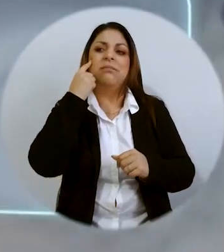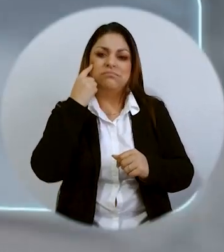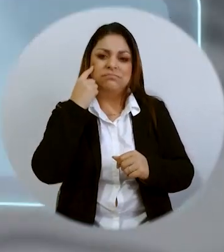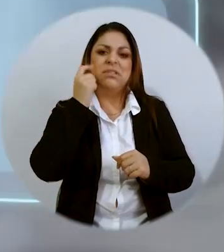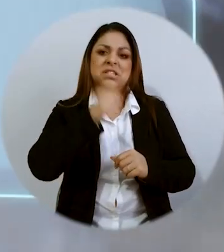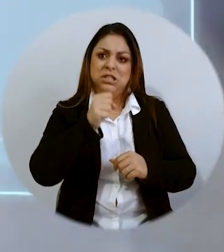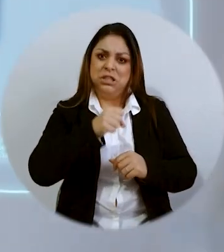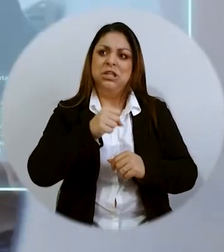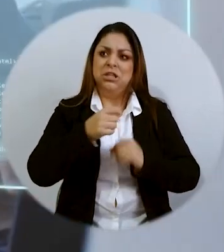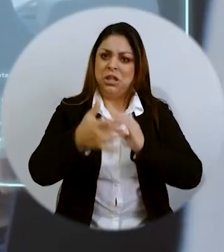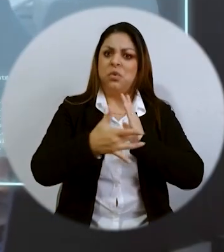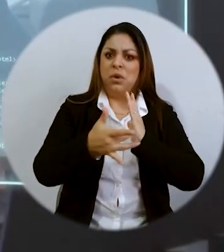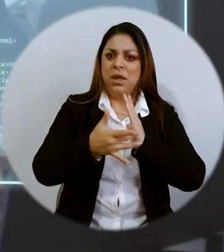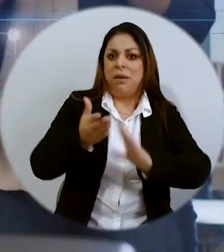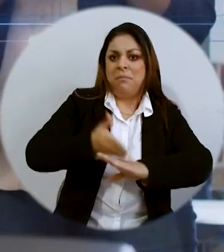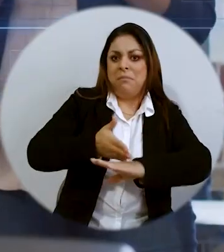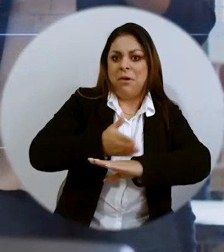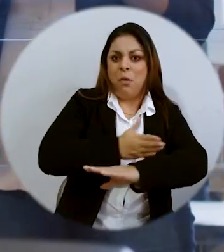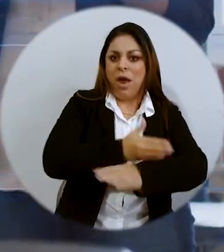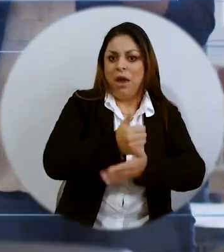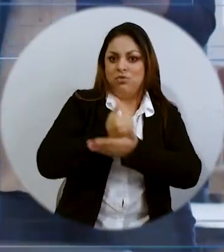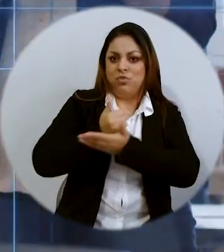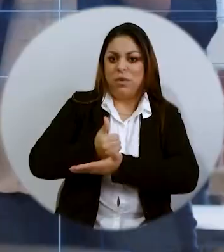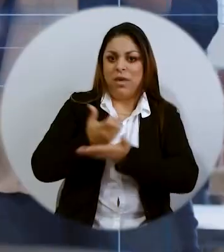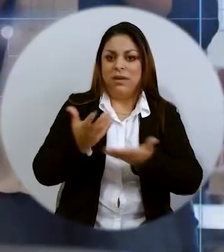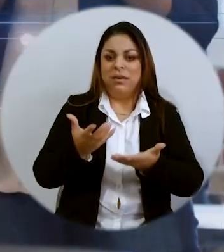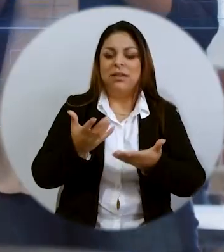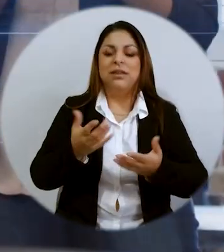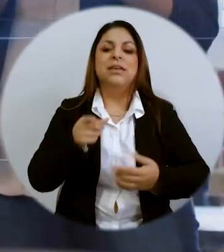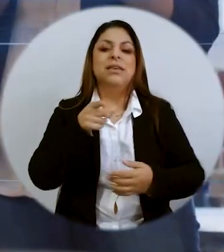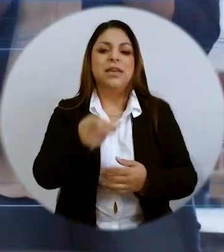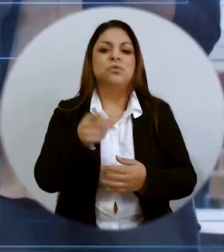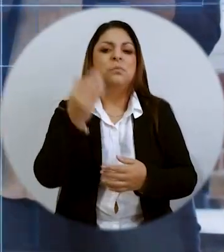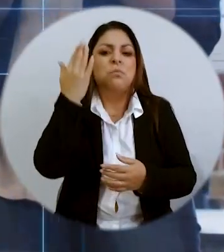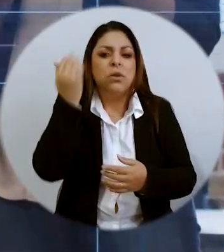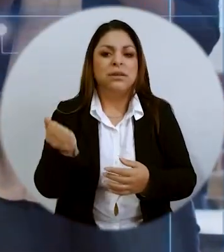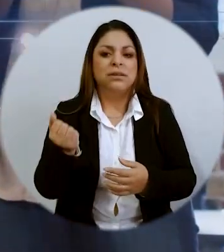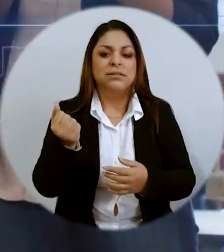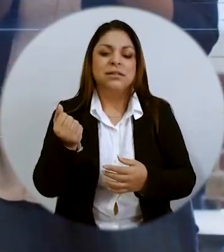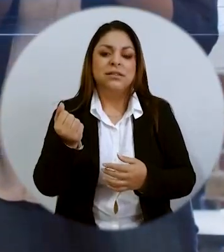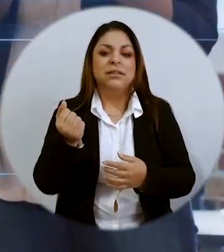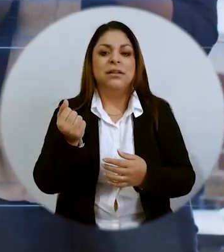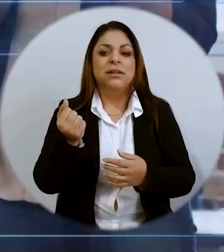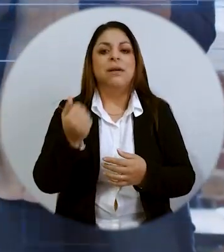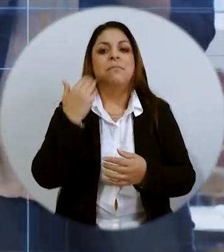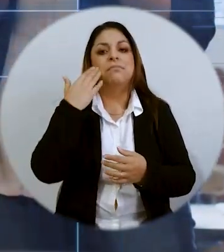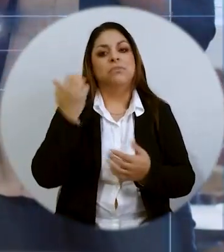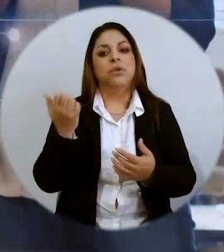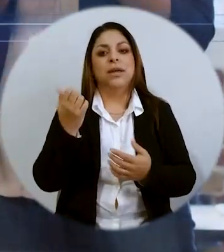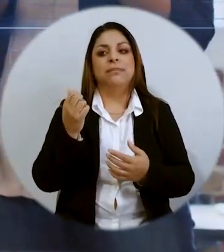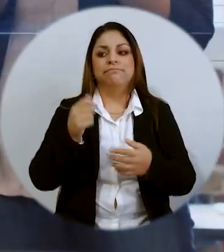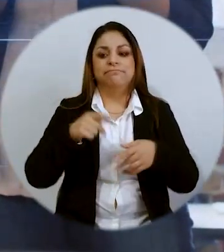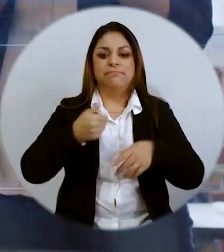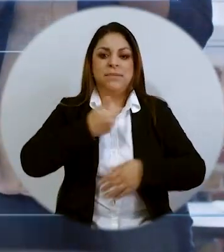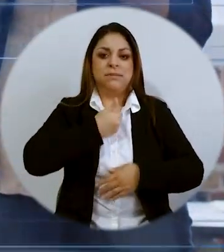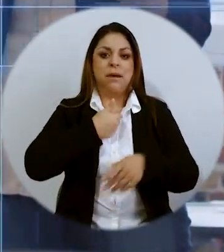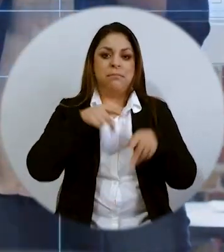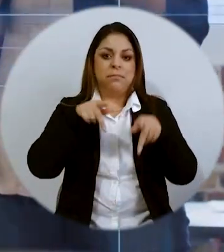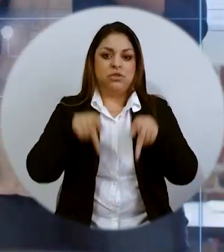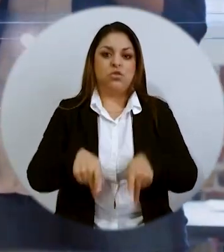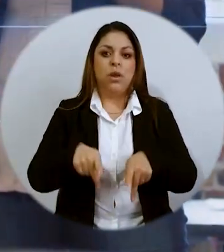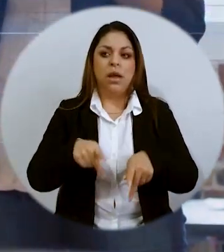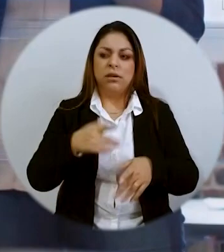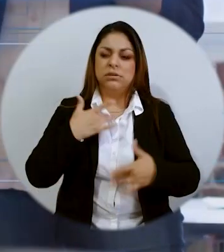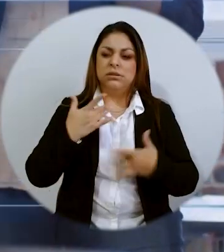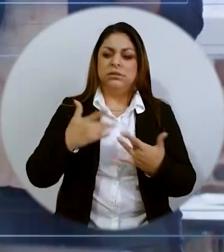percepción de que esto mejora. Y esto lo podemos ver vinculado a aspectos como la misma